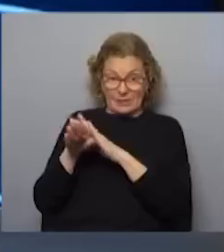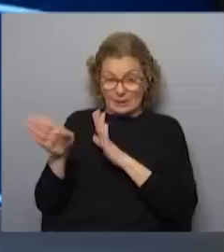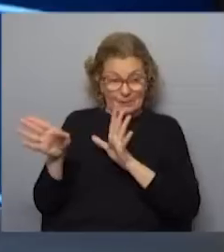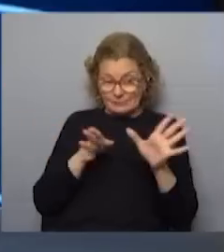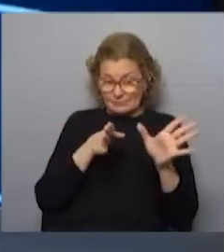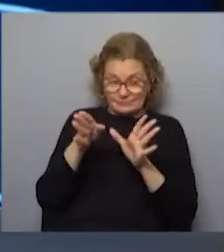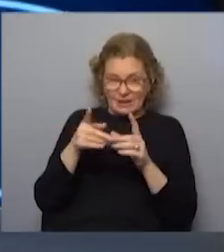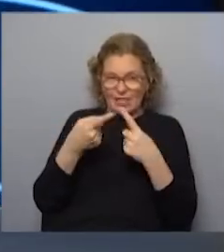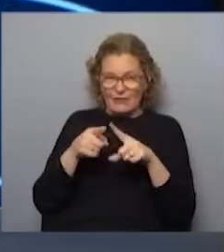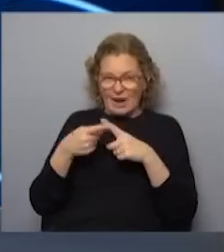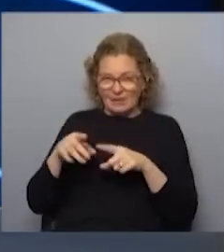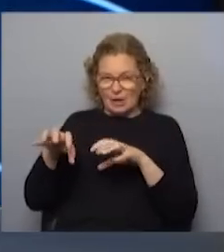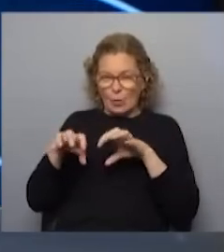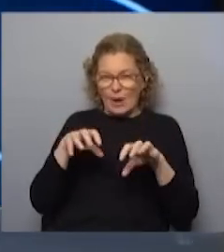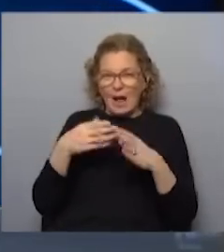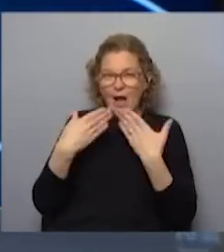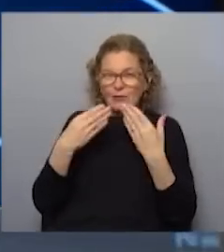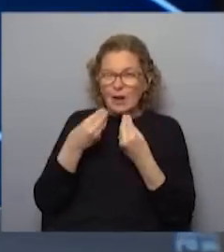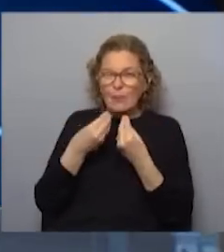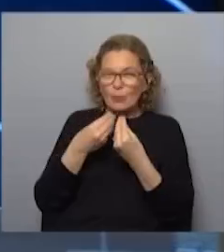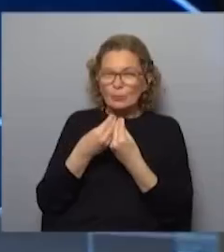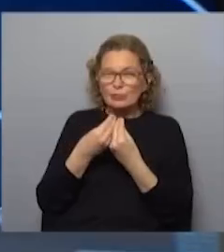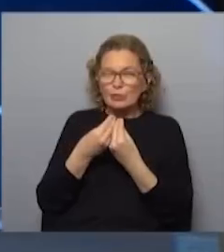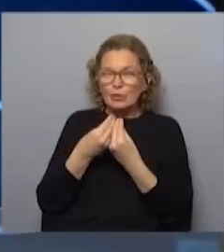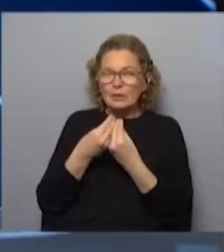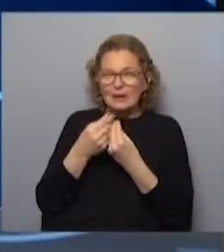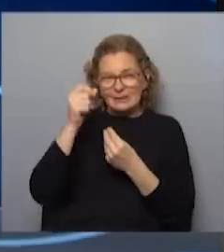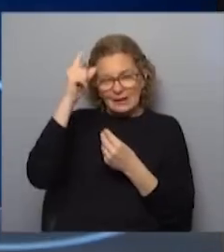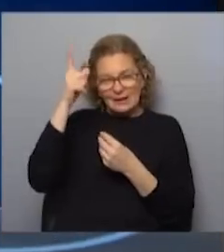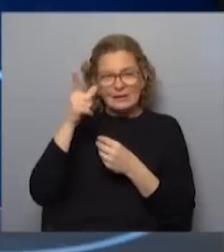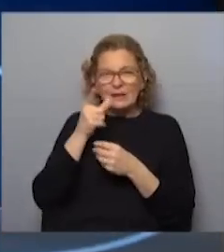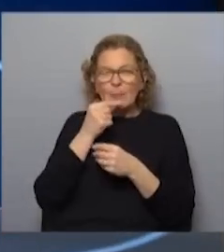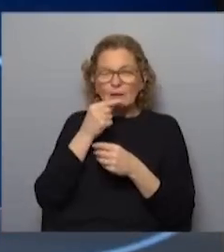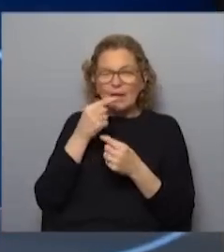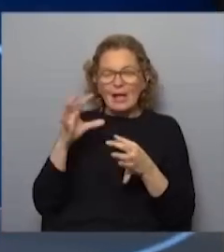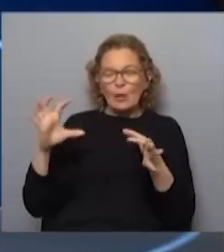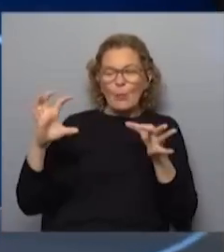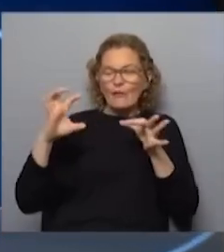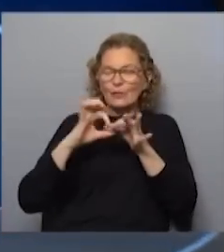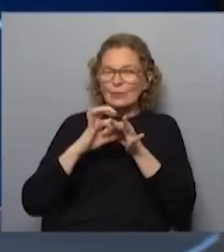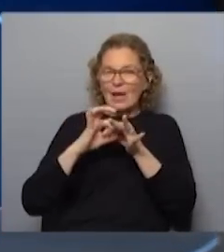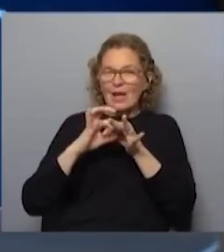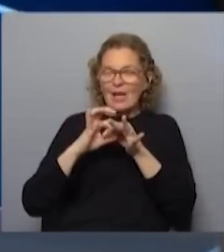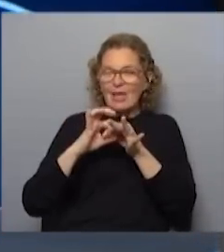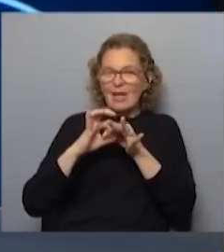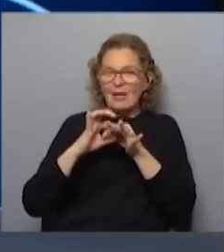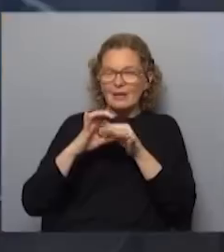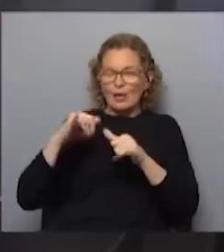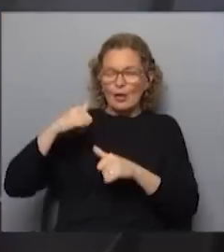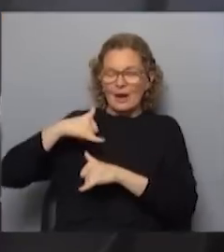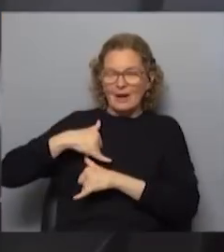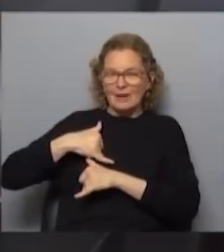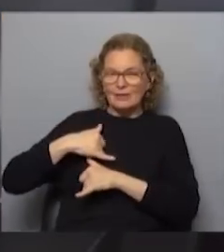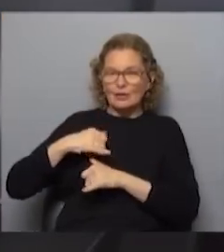en otro lugar no él habla mucho de que la relación de inteligencia de la policía estaba directamente vinculada con la inteligencia del